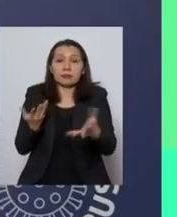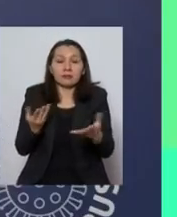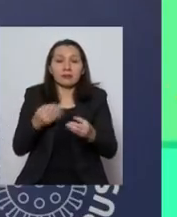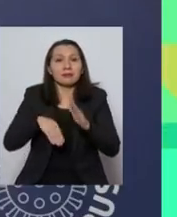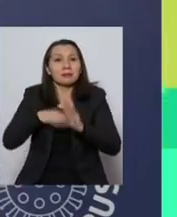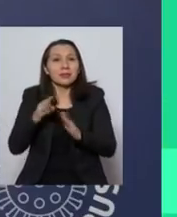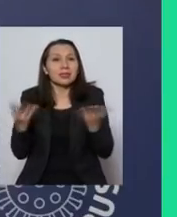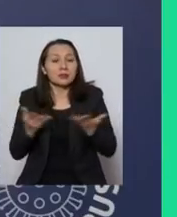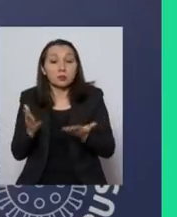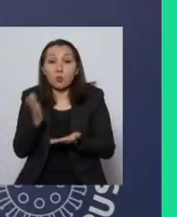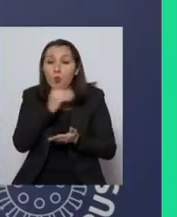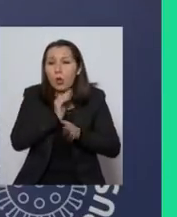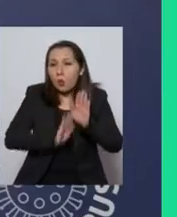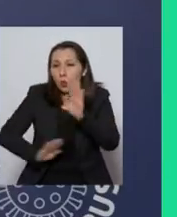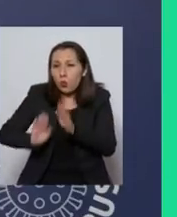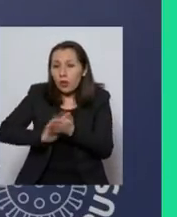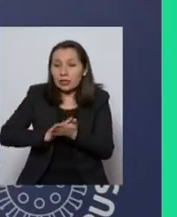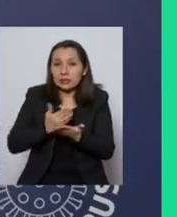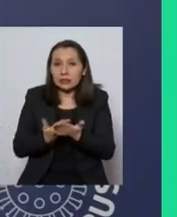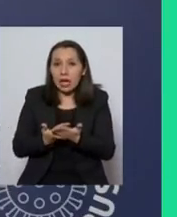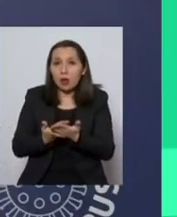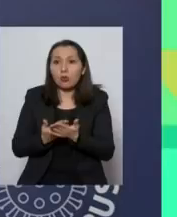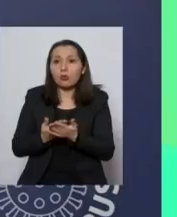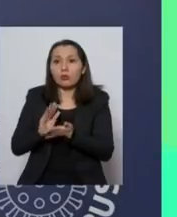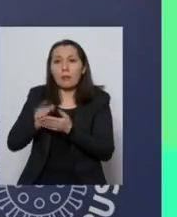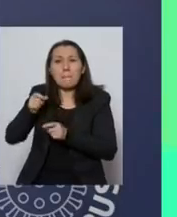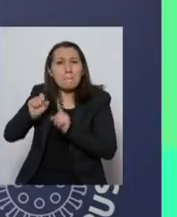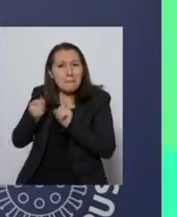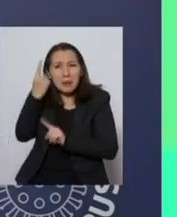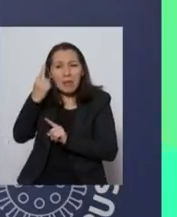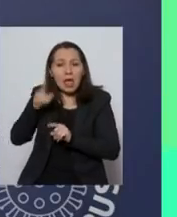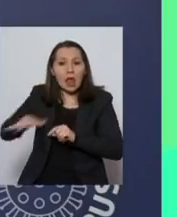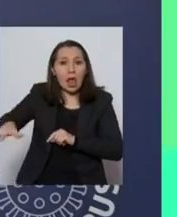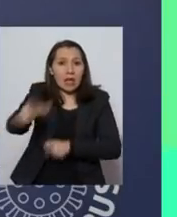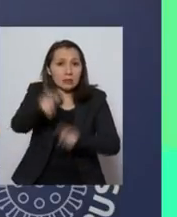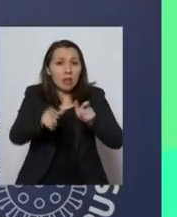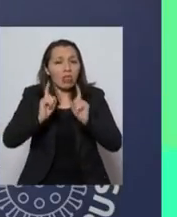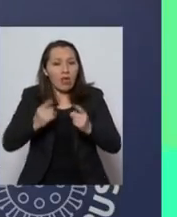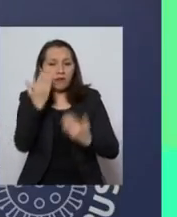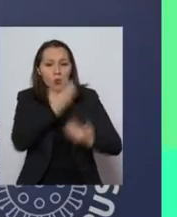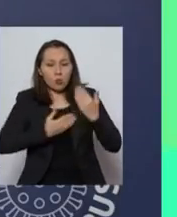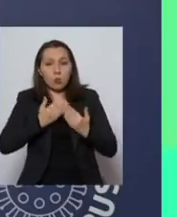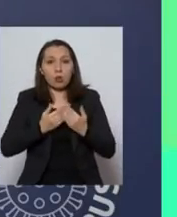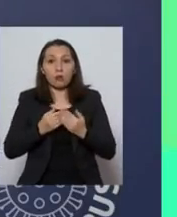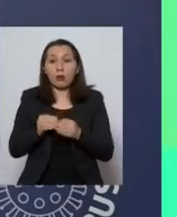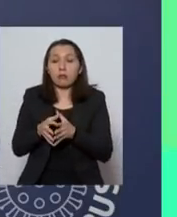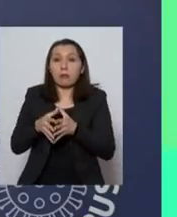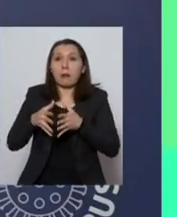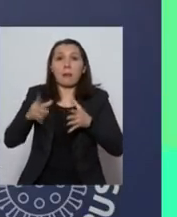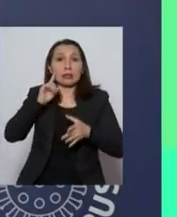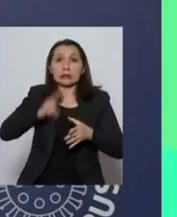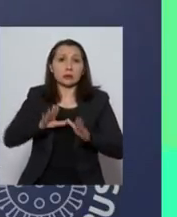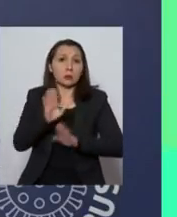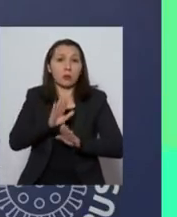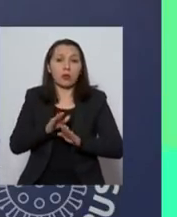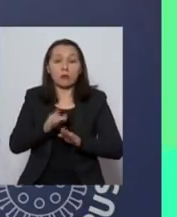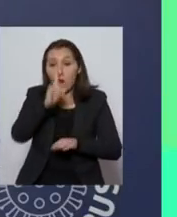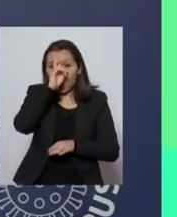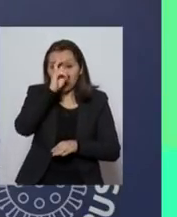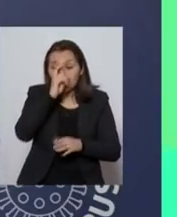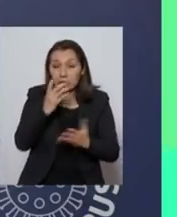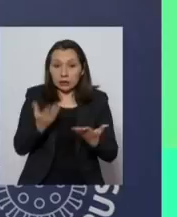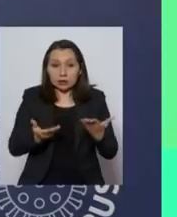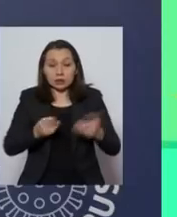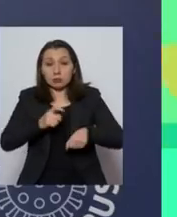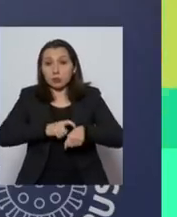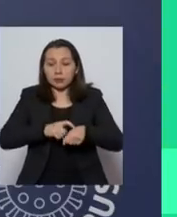insisto, un cuidado sanitario en la comunidad, vamos a tener aumento de los casos y vamos a tener hospitales que en momentos